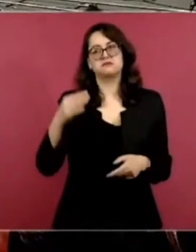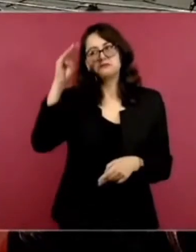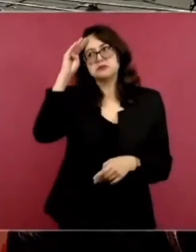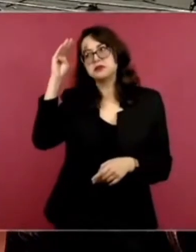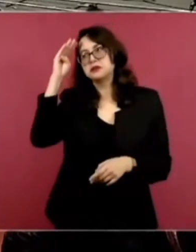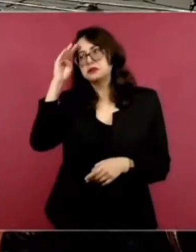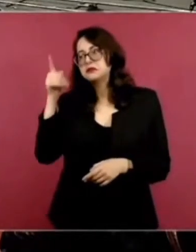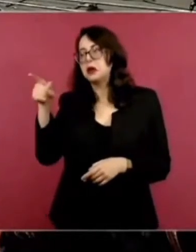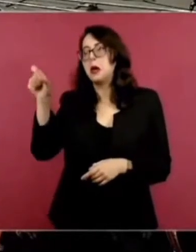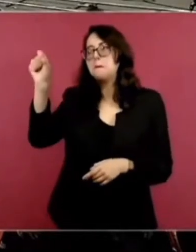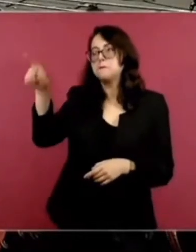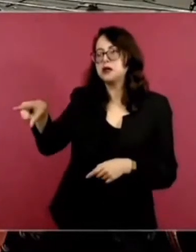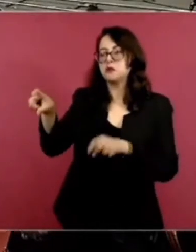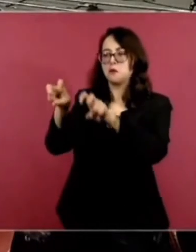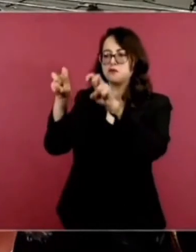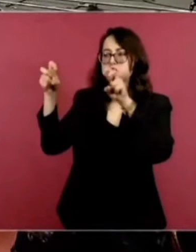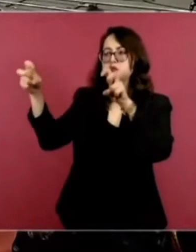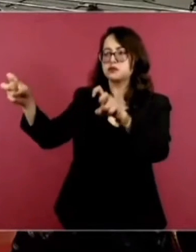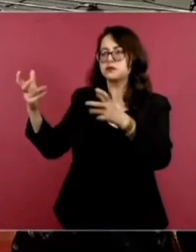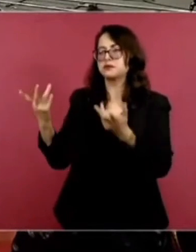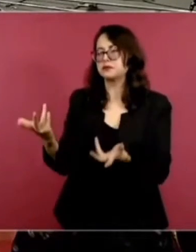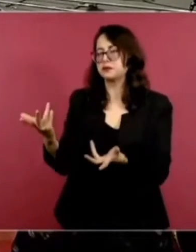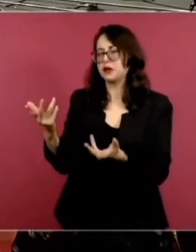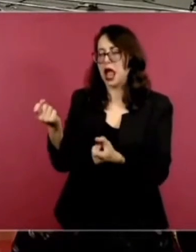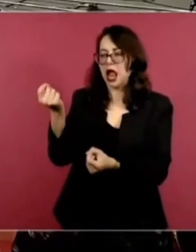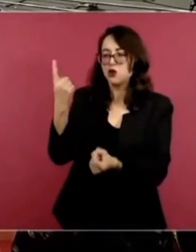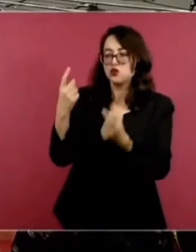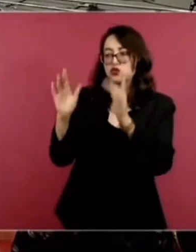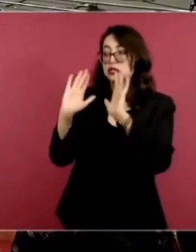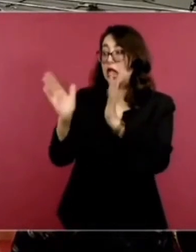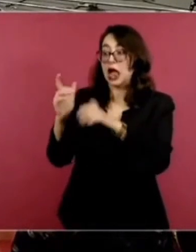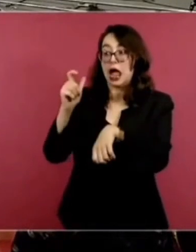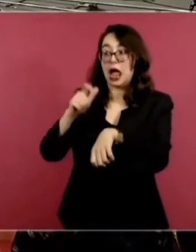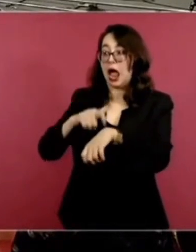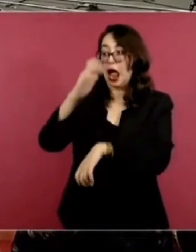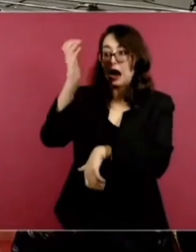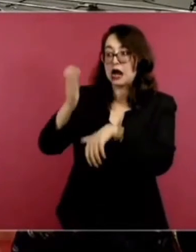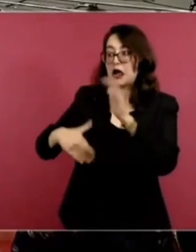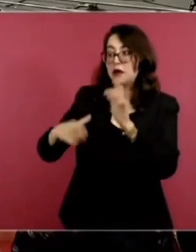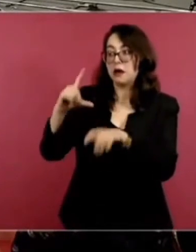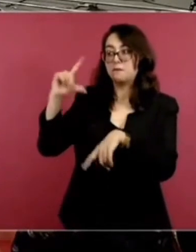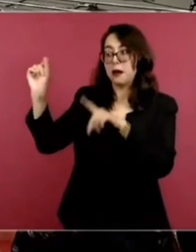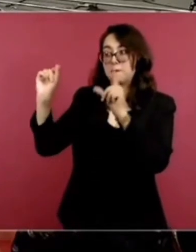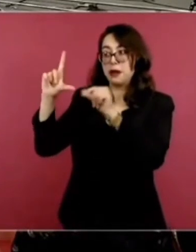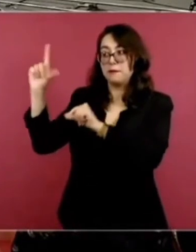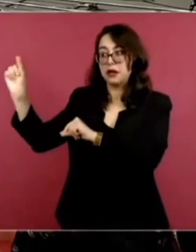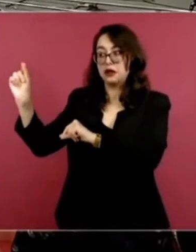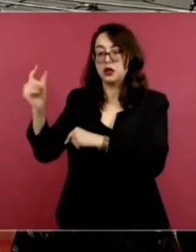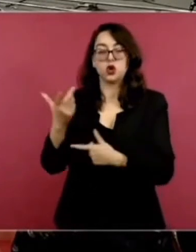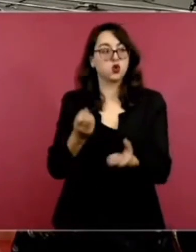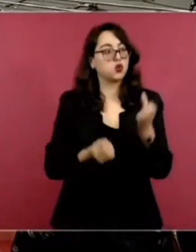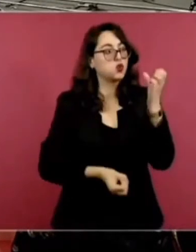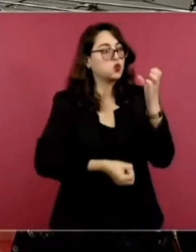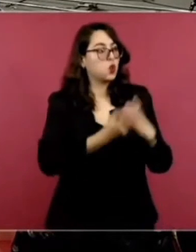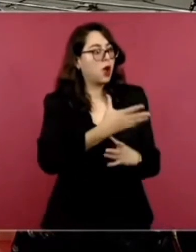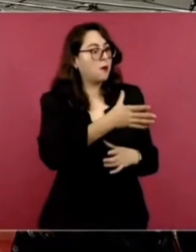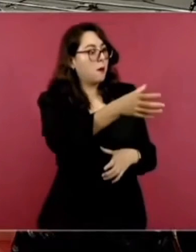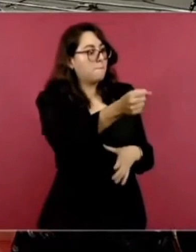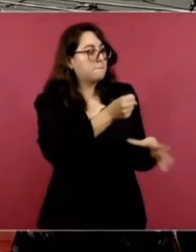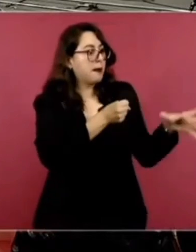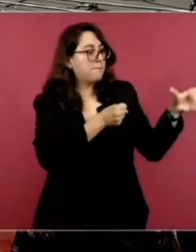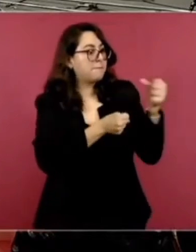iba a haber una correlación de fuerzas favorable a los